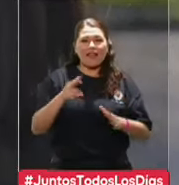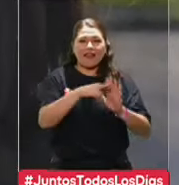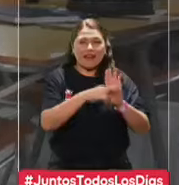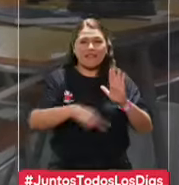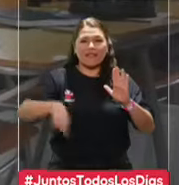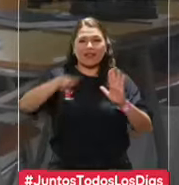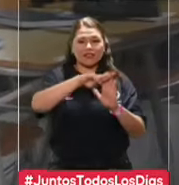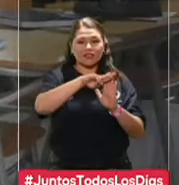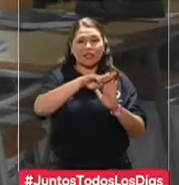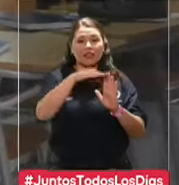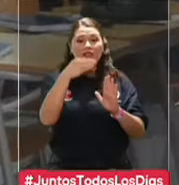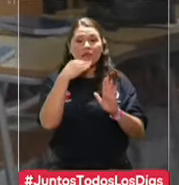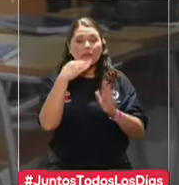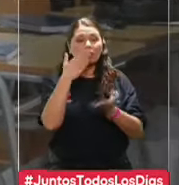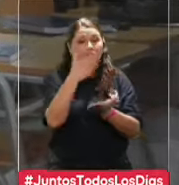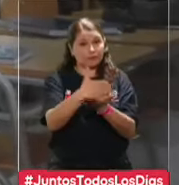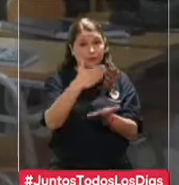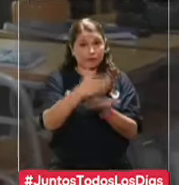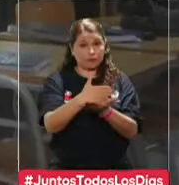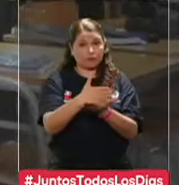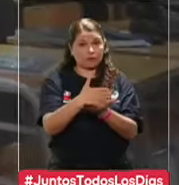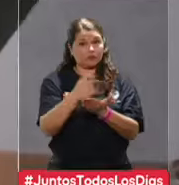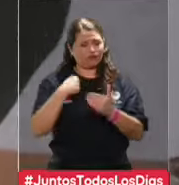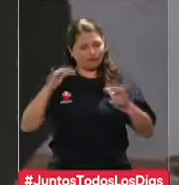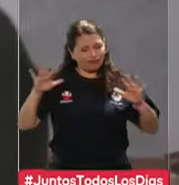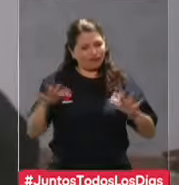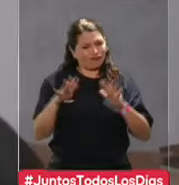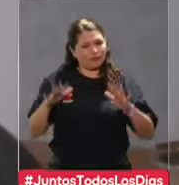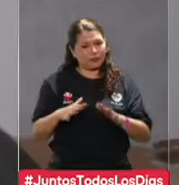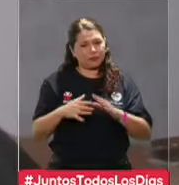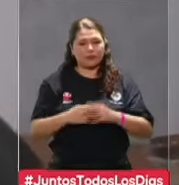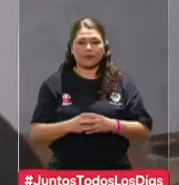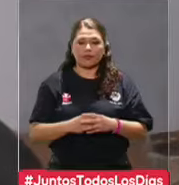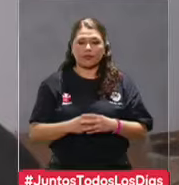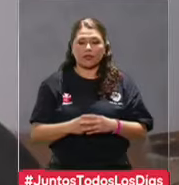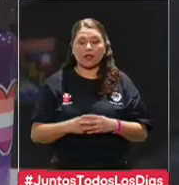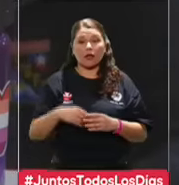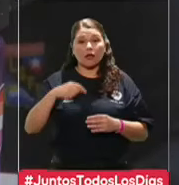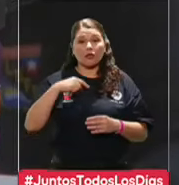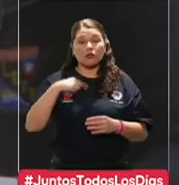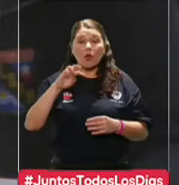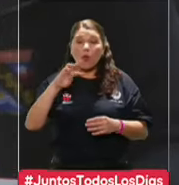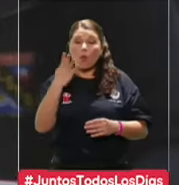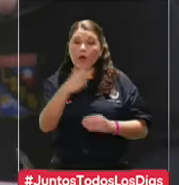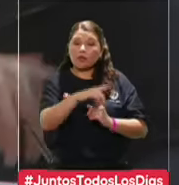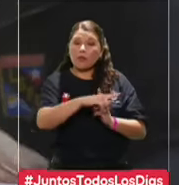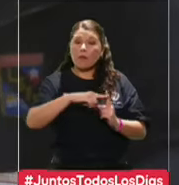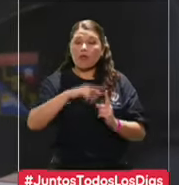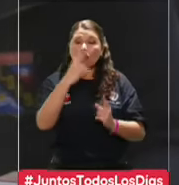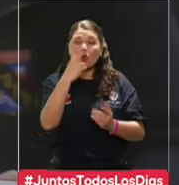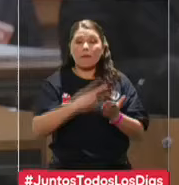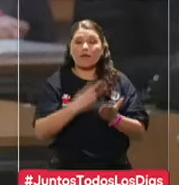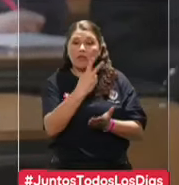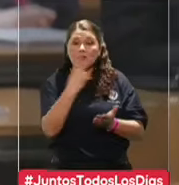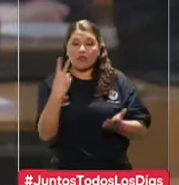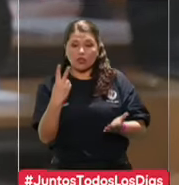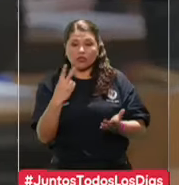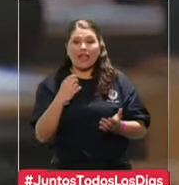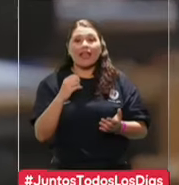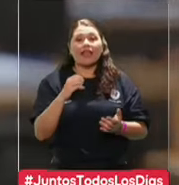rehabilitación y a la escuela. ¿Actividades evaluadas? Yo salí de cuarto medio el año 2022 y el